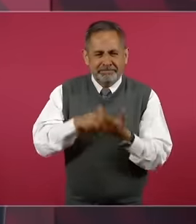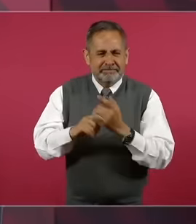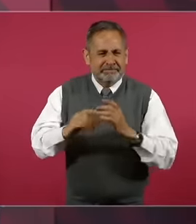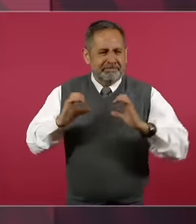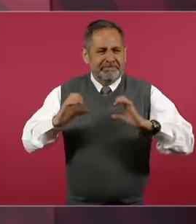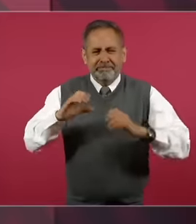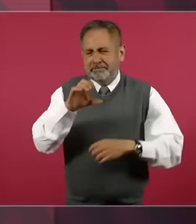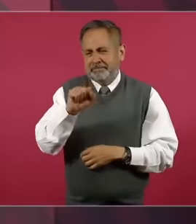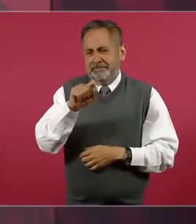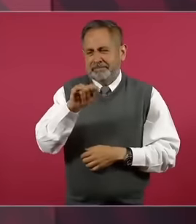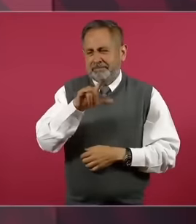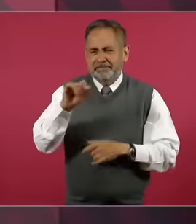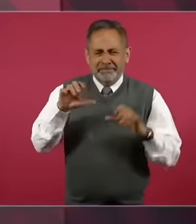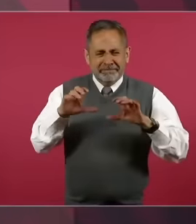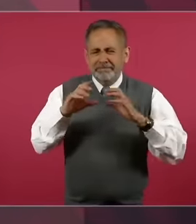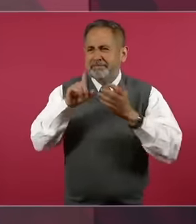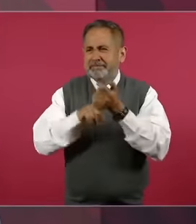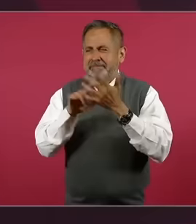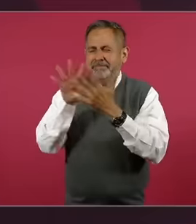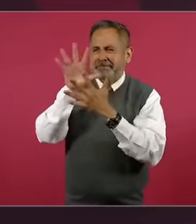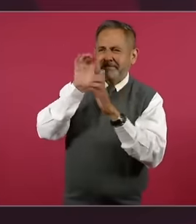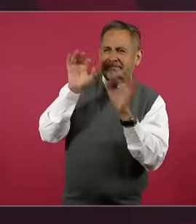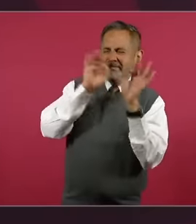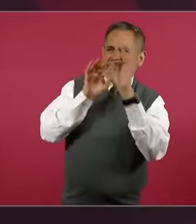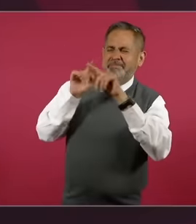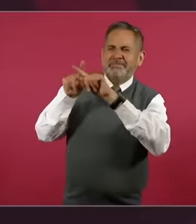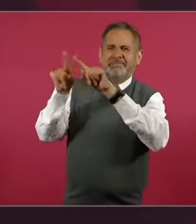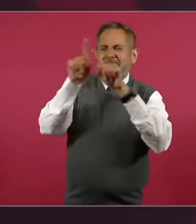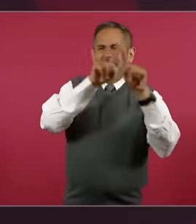castillo surrealista